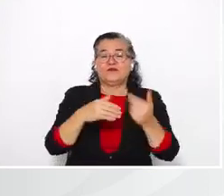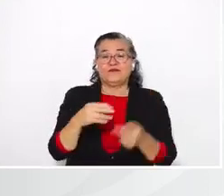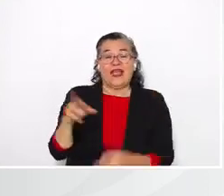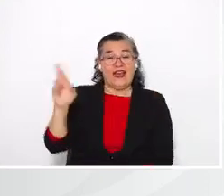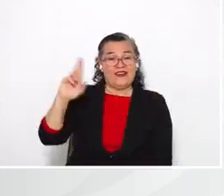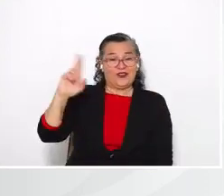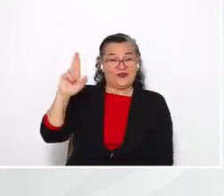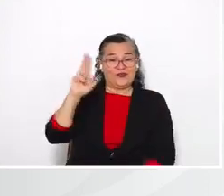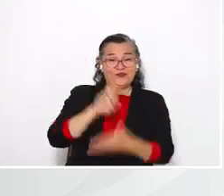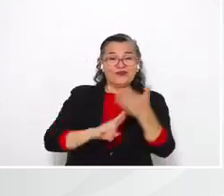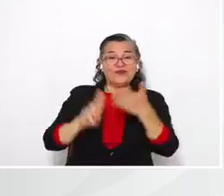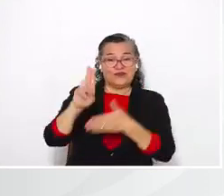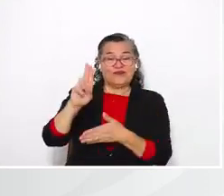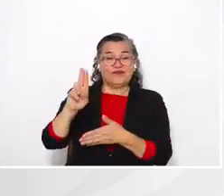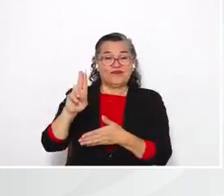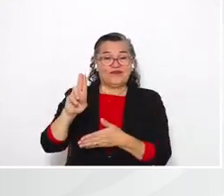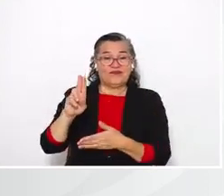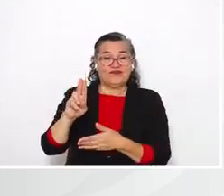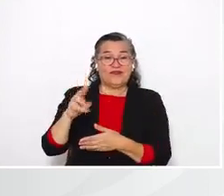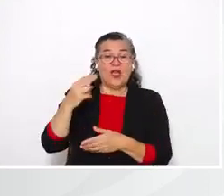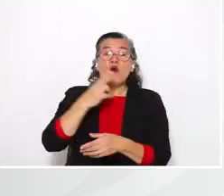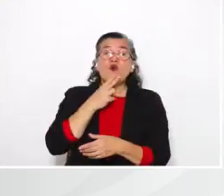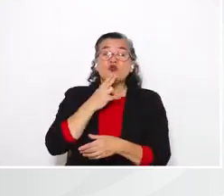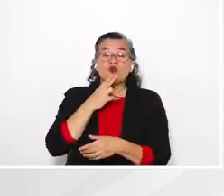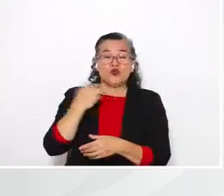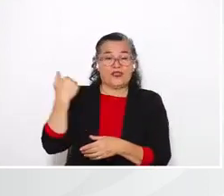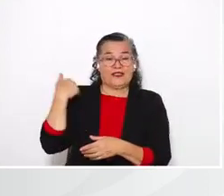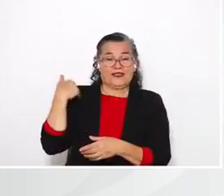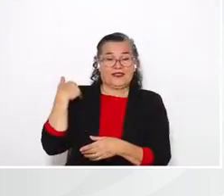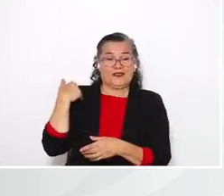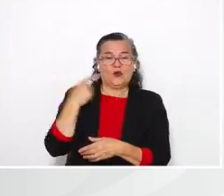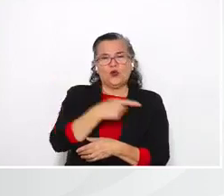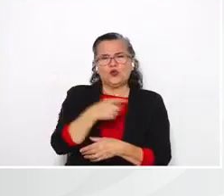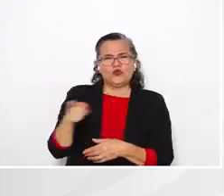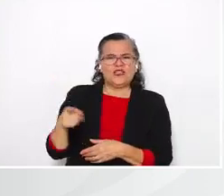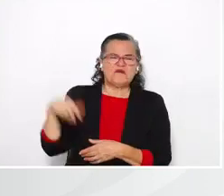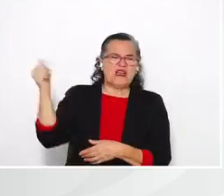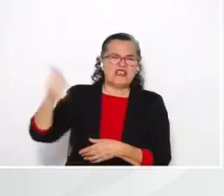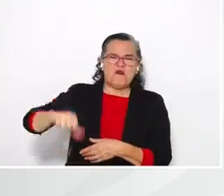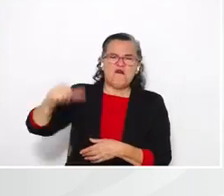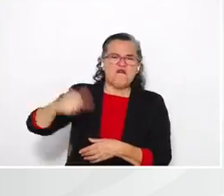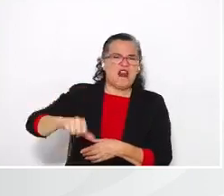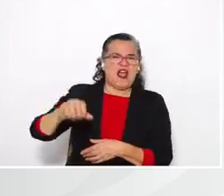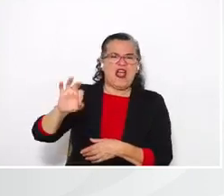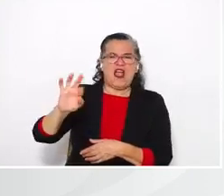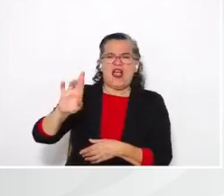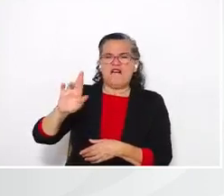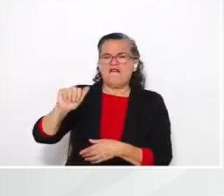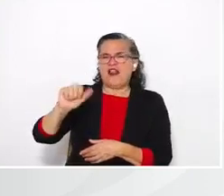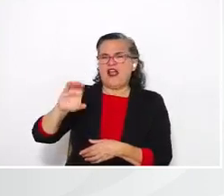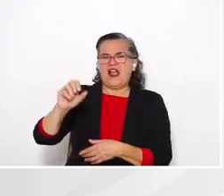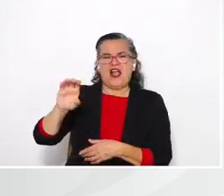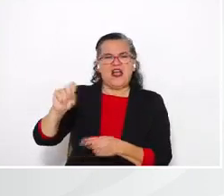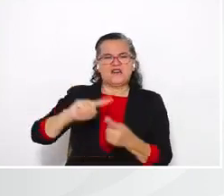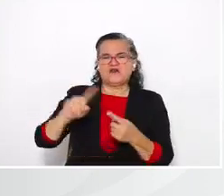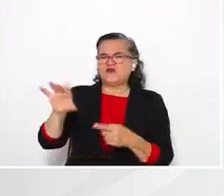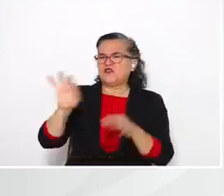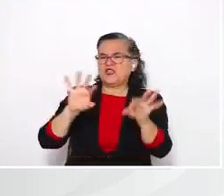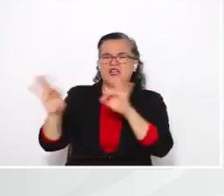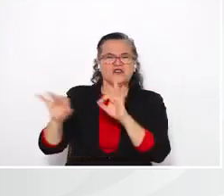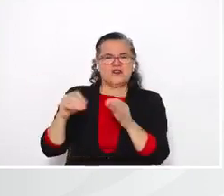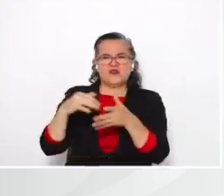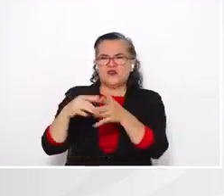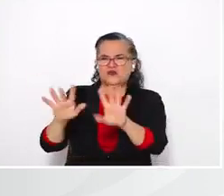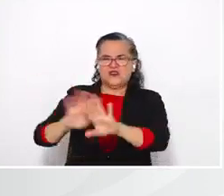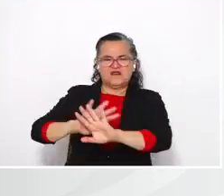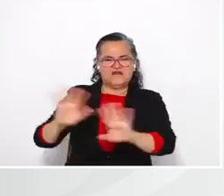una universidad de Honduras, por cierto, ustedes van a ser un fracaso. Ustedes no están escogiendo los estudiantes, sus